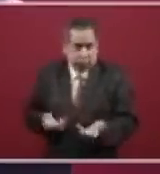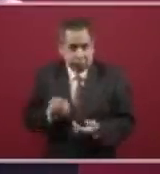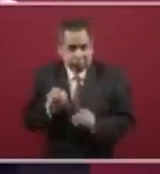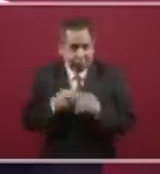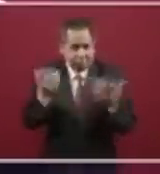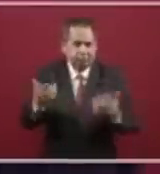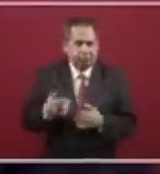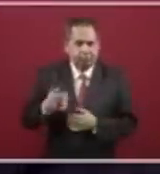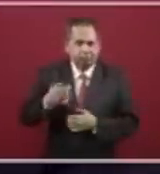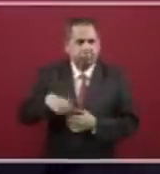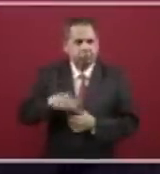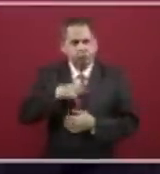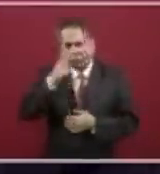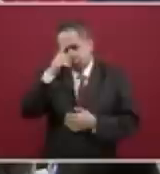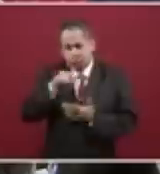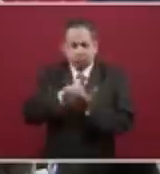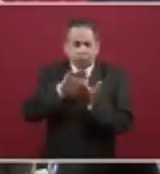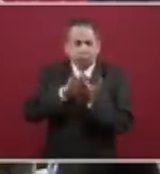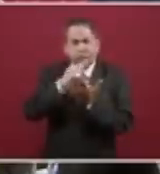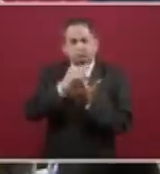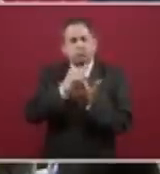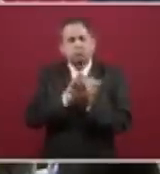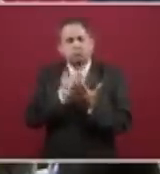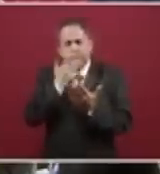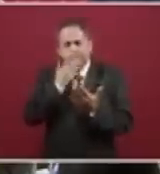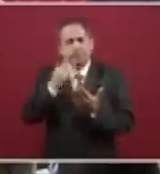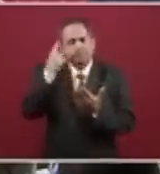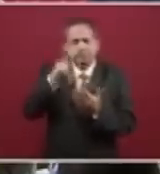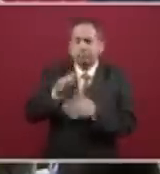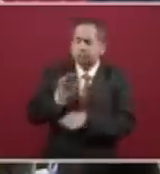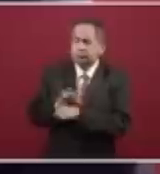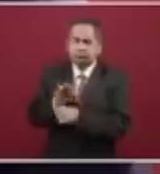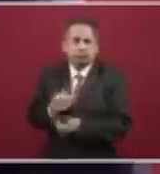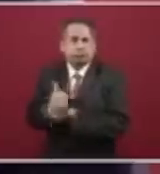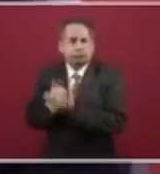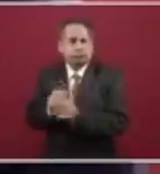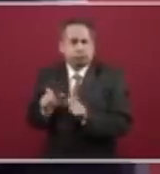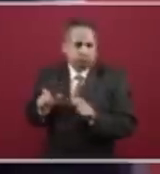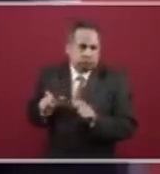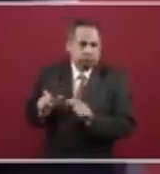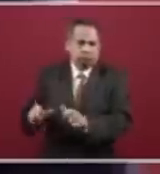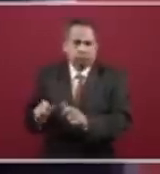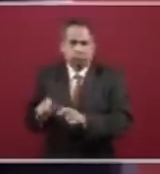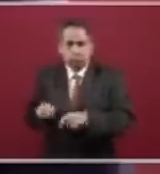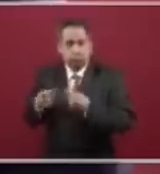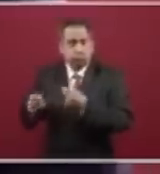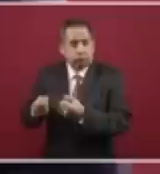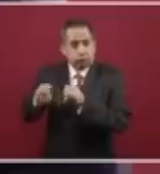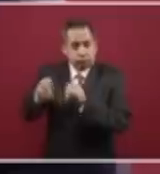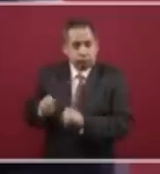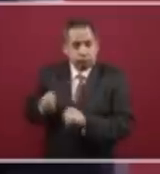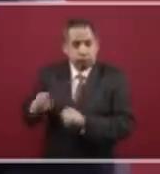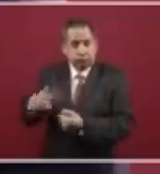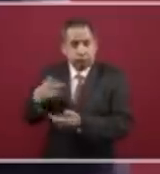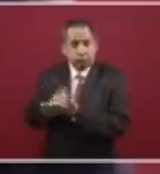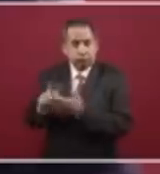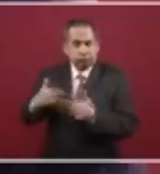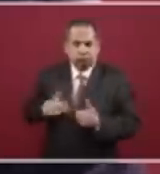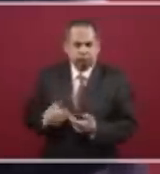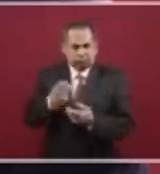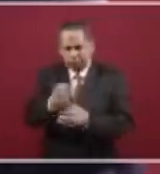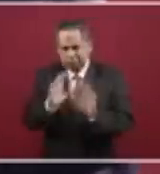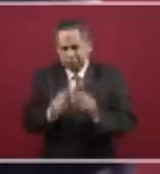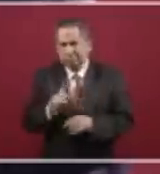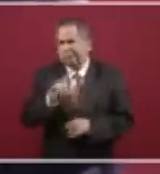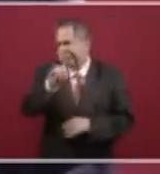propósitos de ayudarlos de protegerlos de garantizarles sus derechos humanos pero